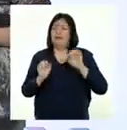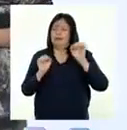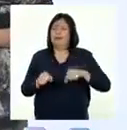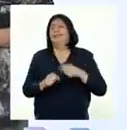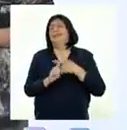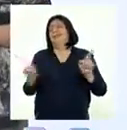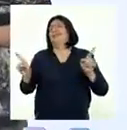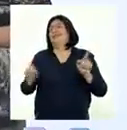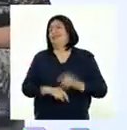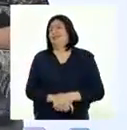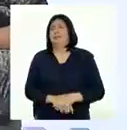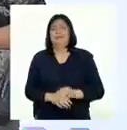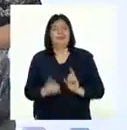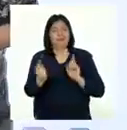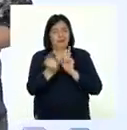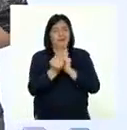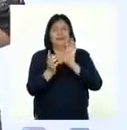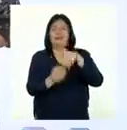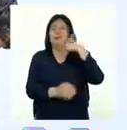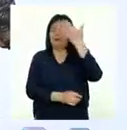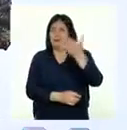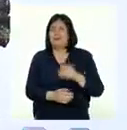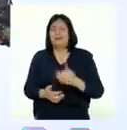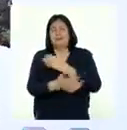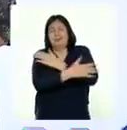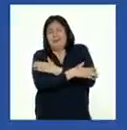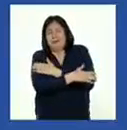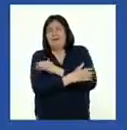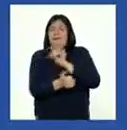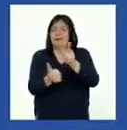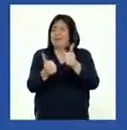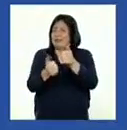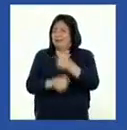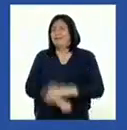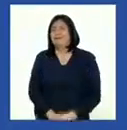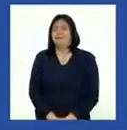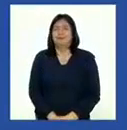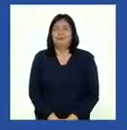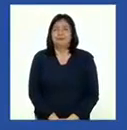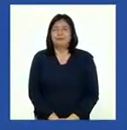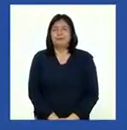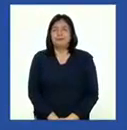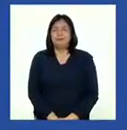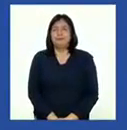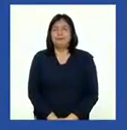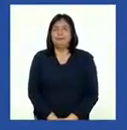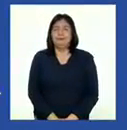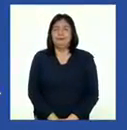marcan la diferencia. Nos vemos en la siguiente actividad. Un abrazo y que estén muy bien.